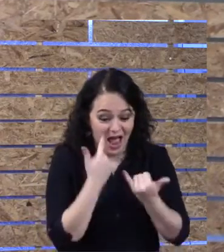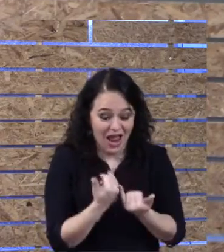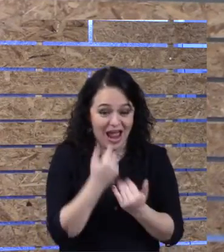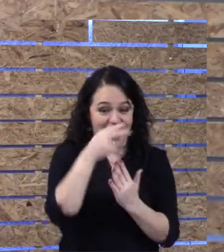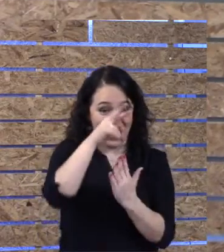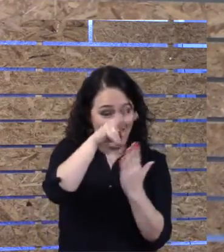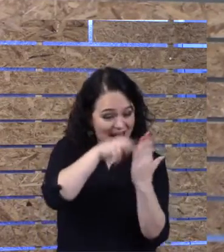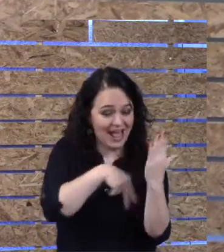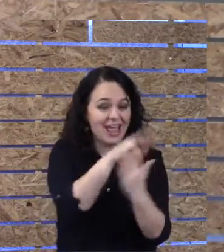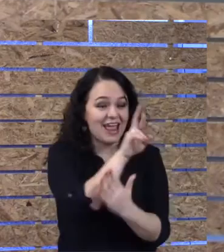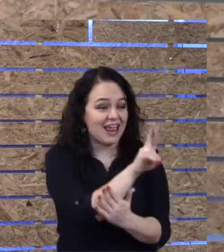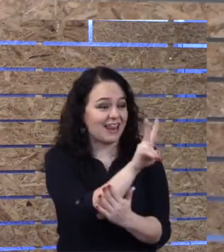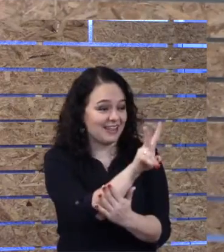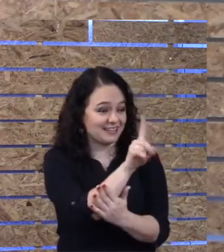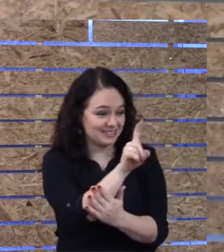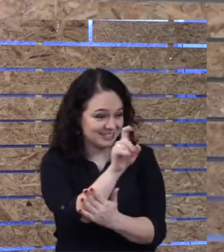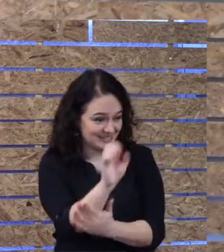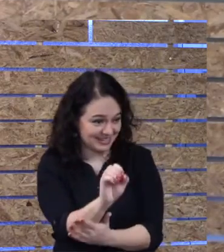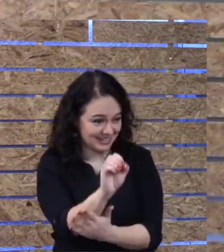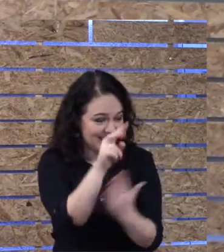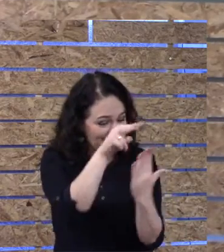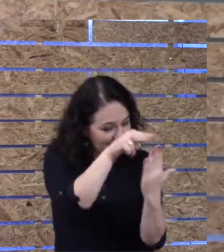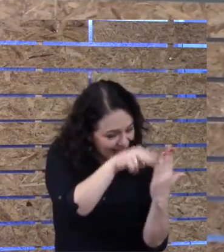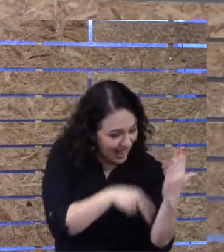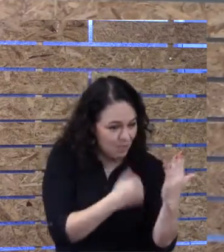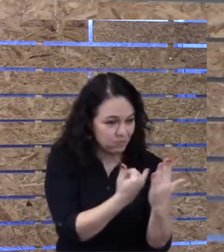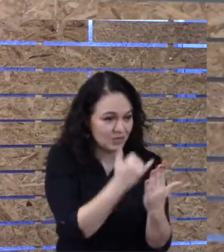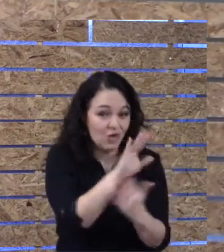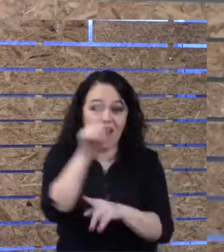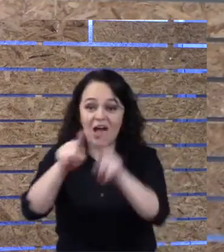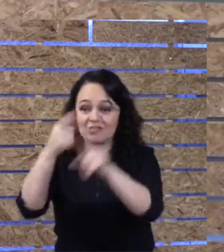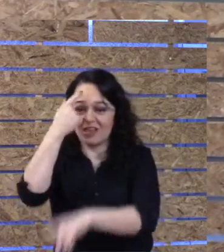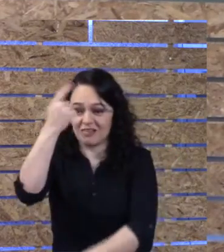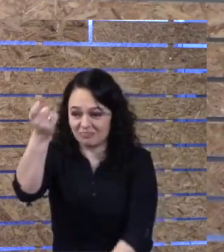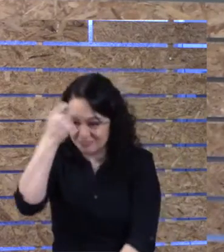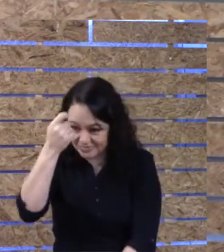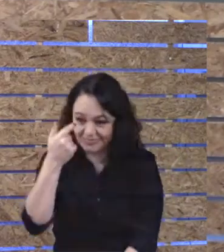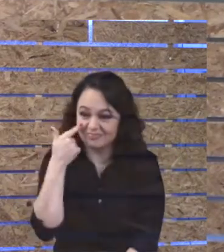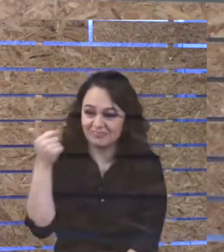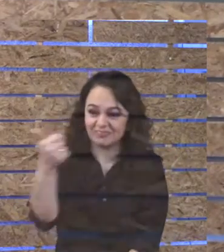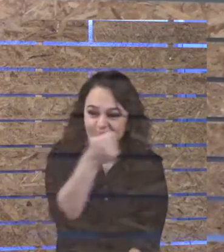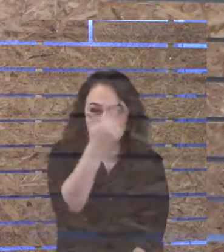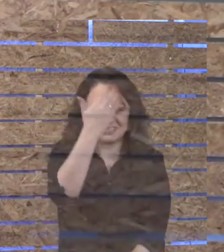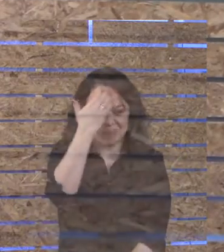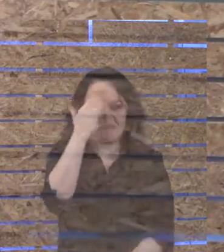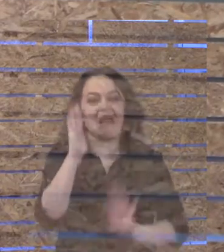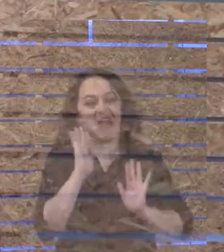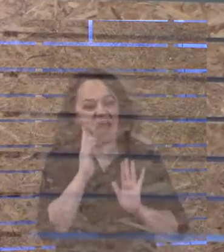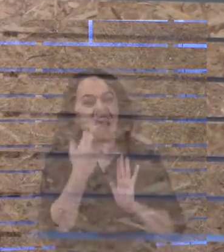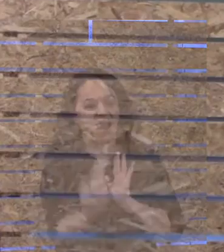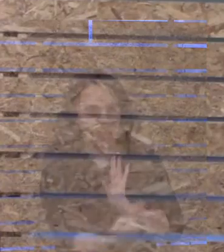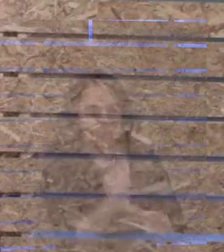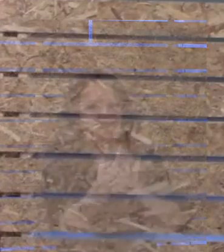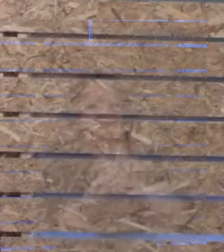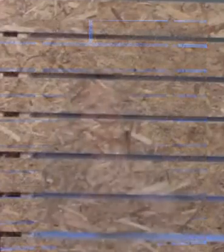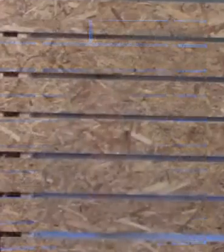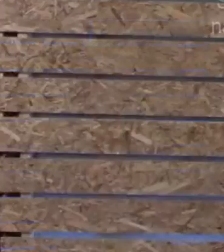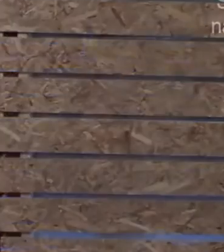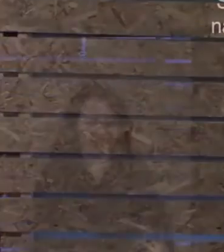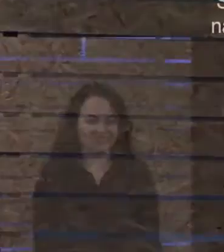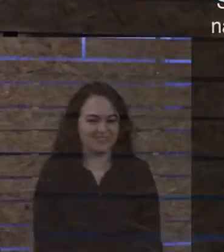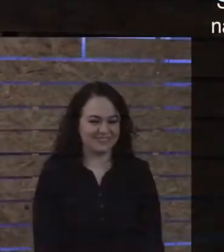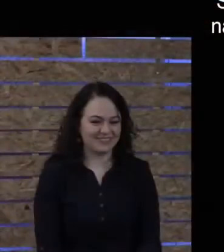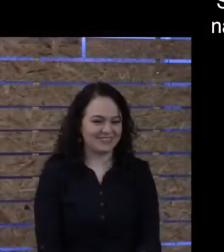del 60, y bueno, los que puedan decirlo de memoria, hermosa, ¿no? Bueno, así dice el